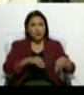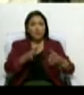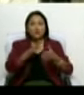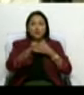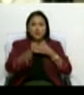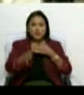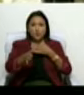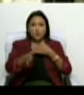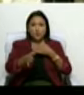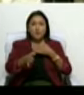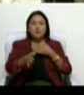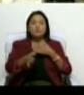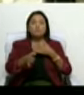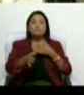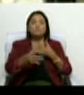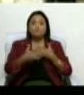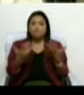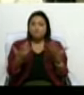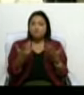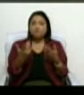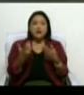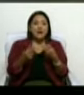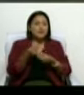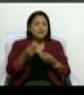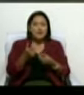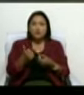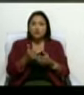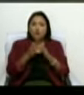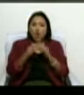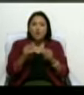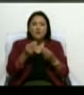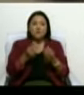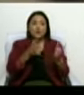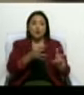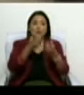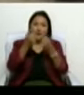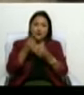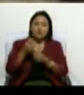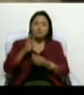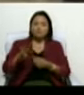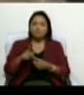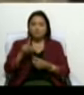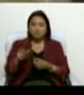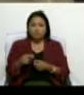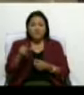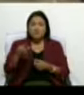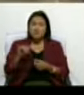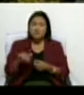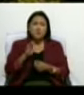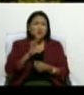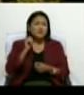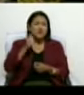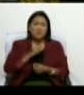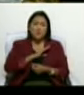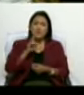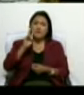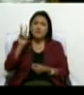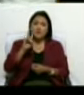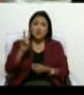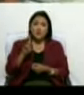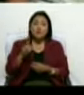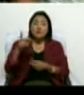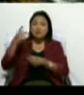tomar las acciones que sean necesarias para recuperar ese territorio. Siempre ha sido de Venezuela. Nosotros lo que consideramos es que ahí hay unas riquezas que